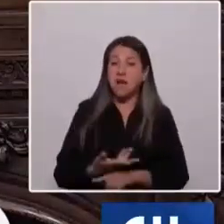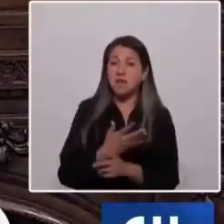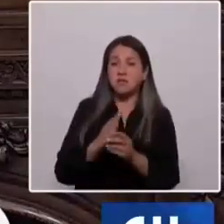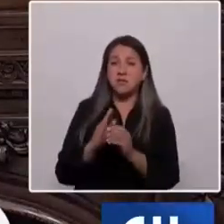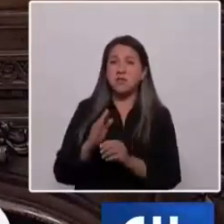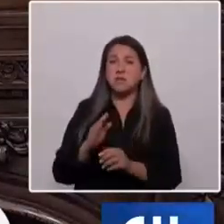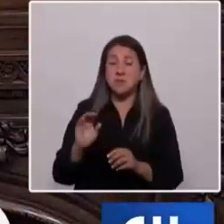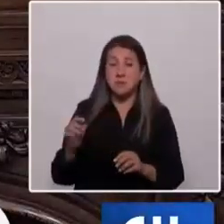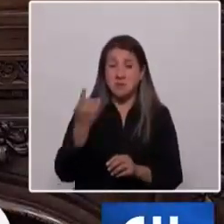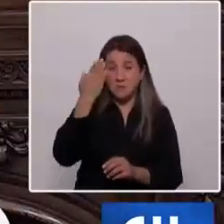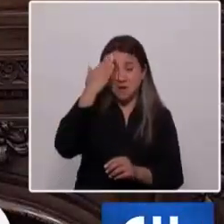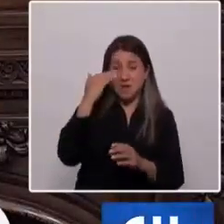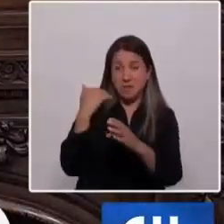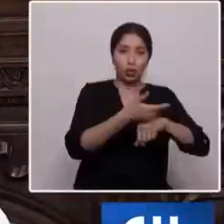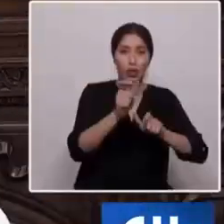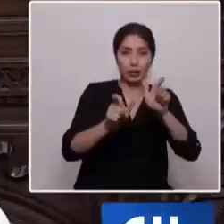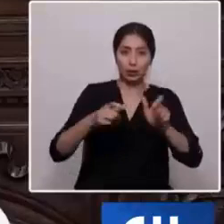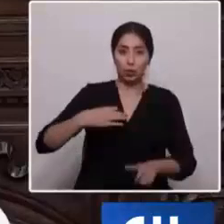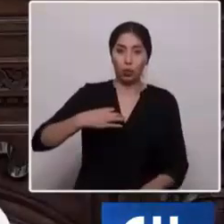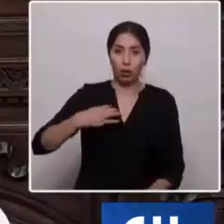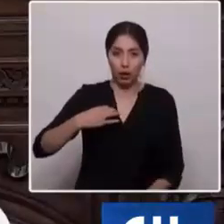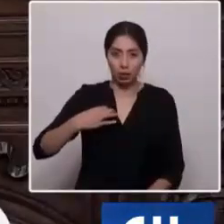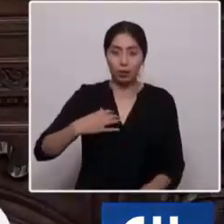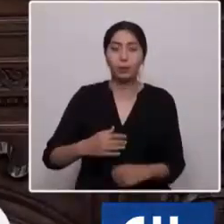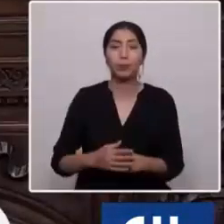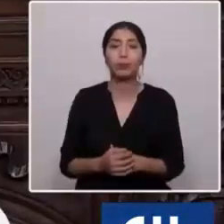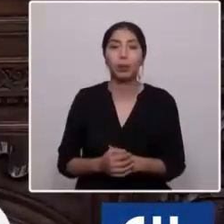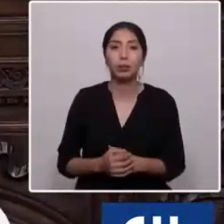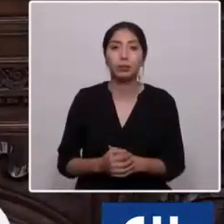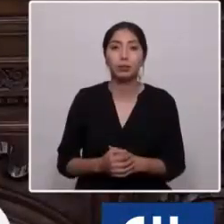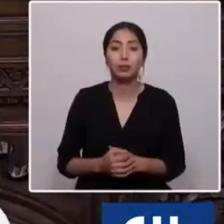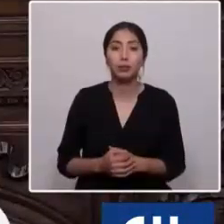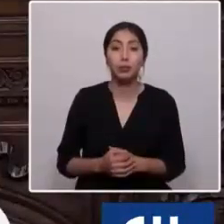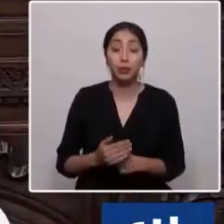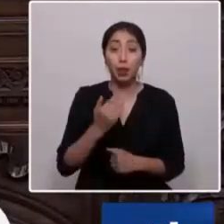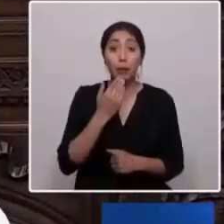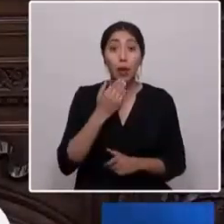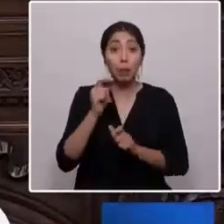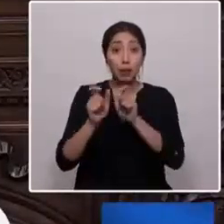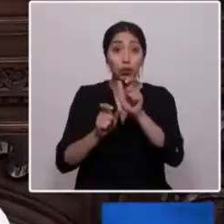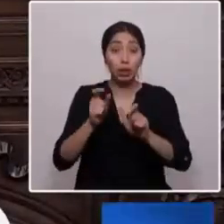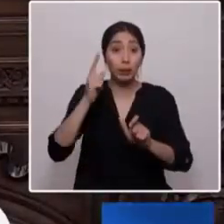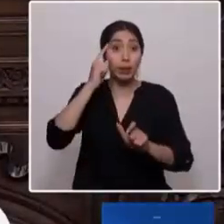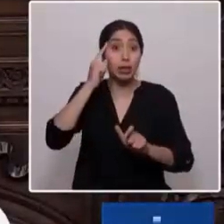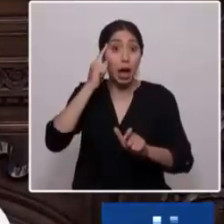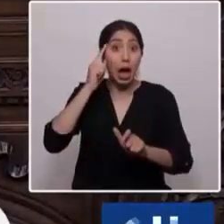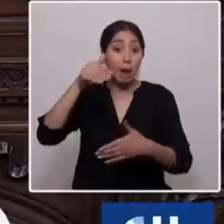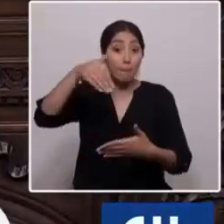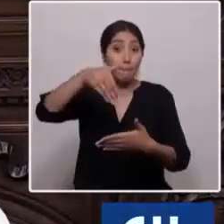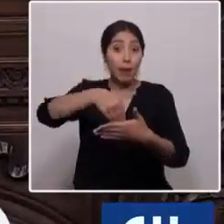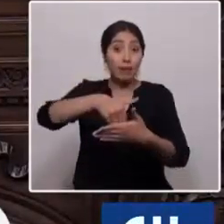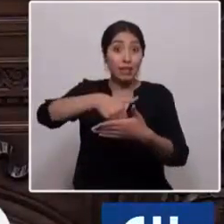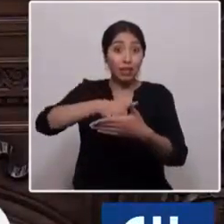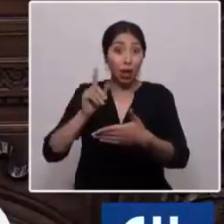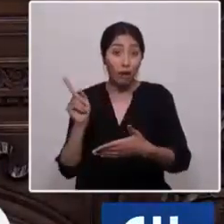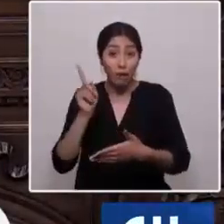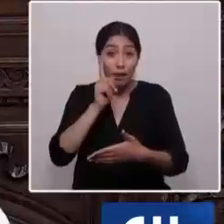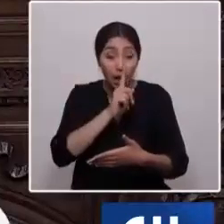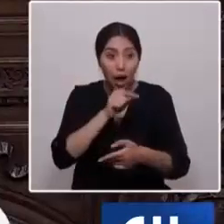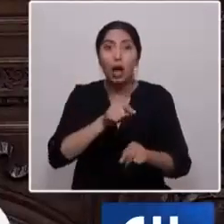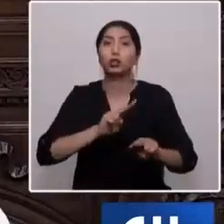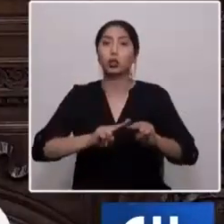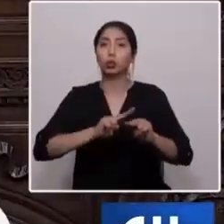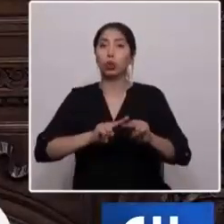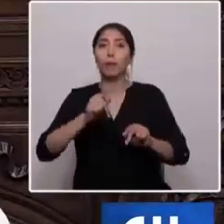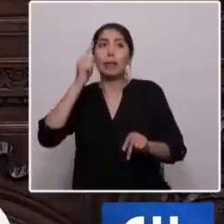día que sea despachada por esta convención. Los que apuestan porque el plebiscito de salida quizás sea la solución, pensando en un